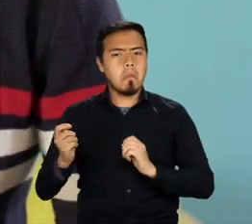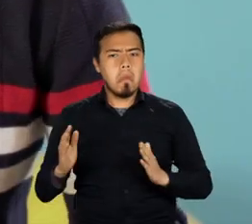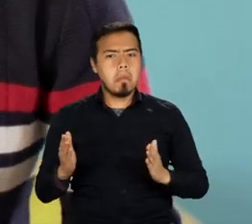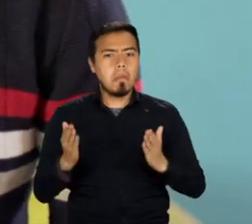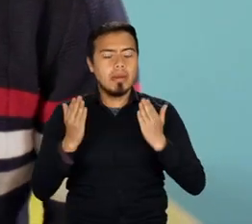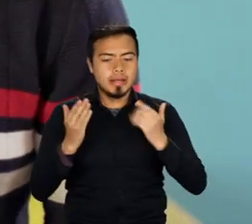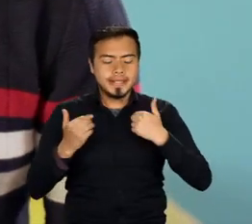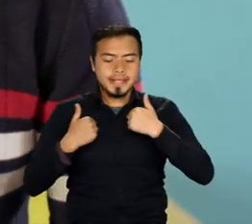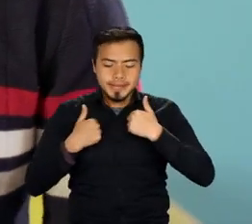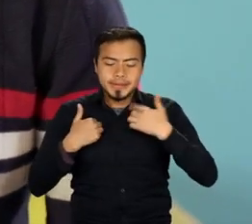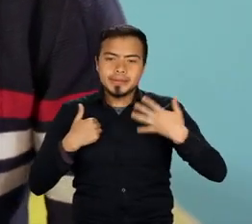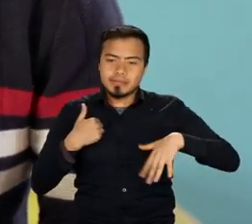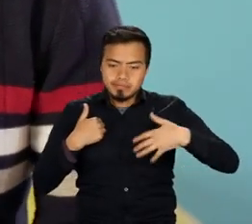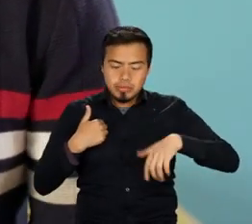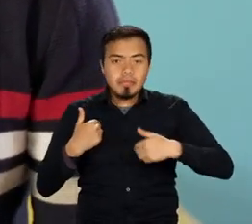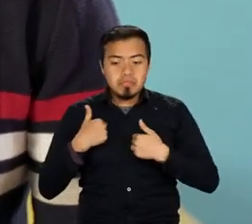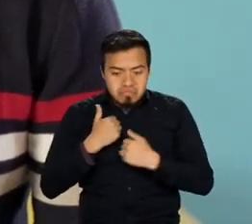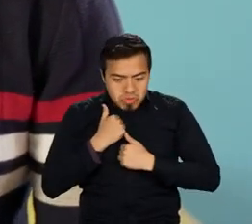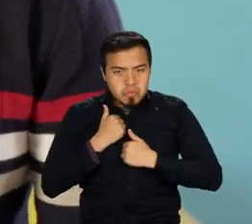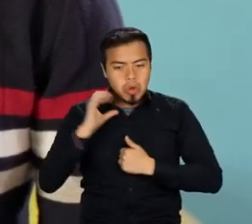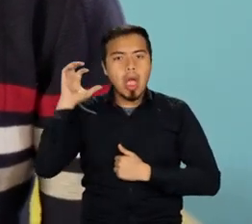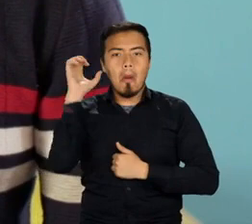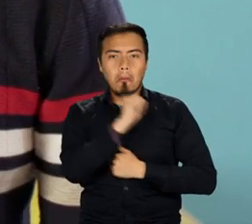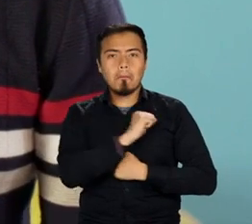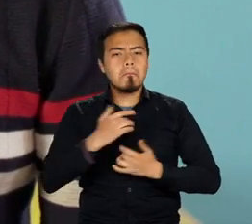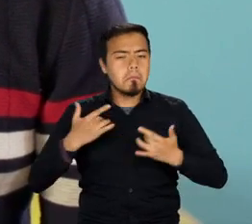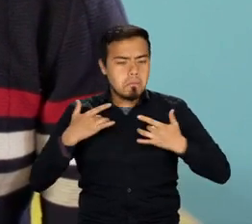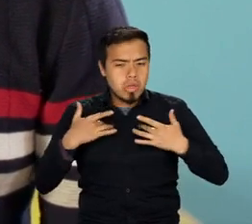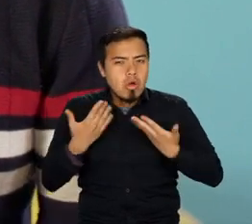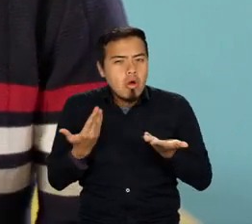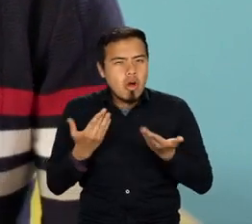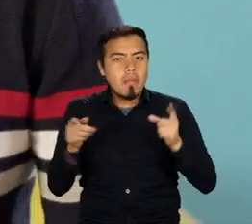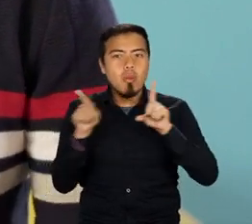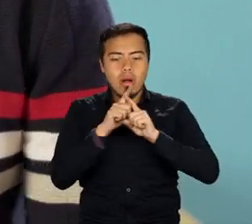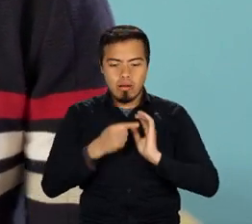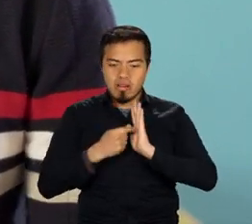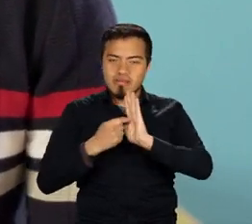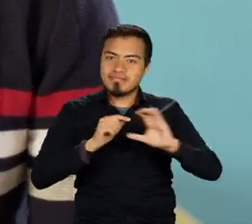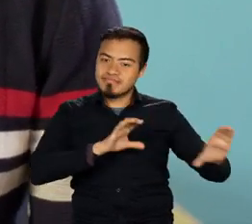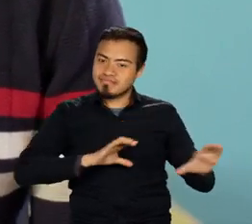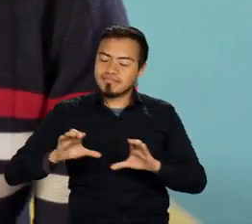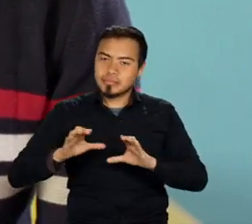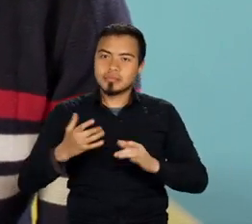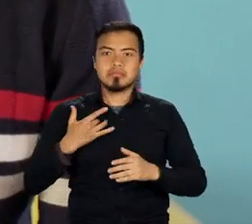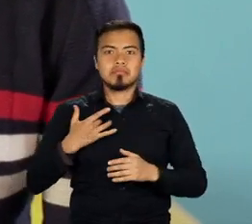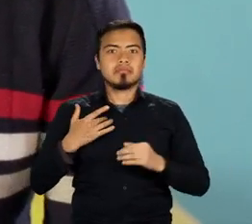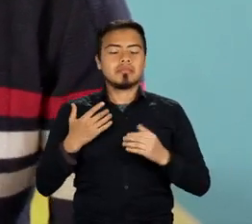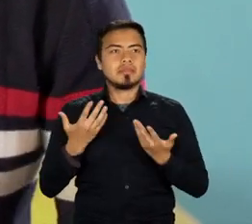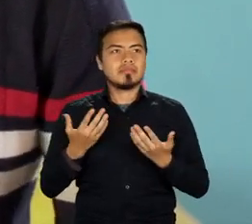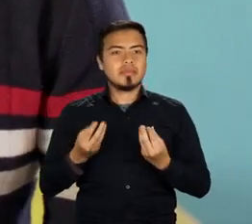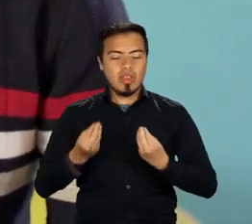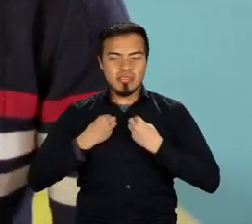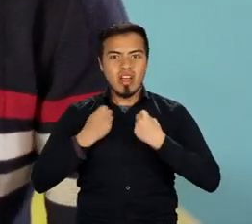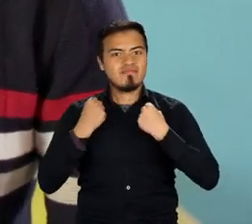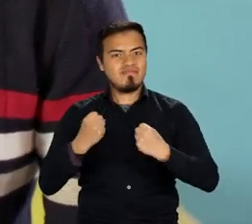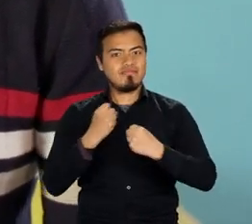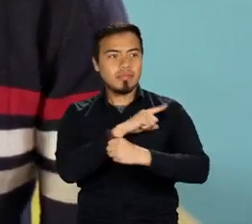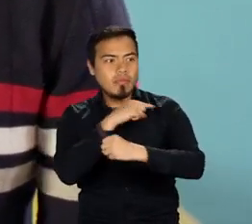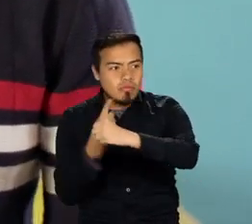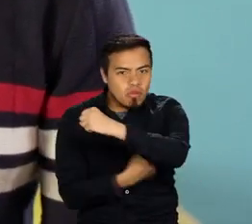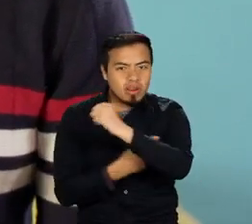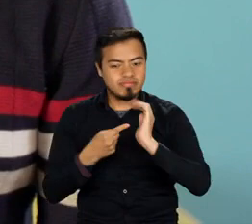Y también tú te vas dando cuenta en la forma en que te sientes, tu actitud, te sientes como que con más fuerzas